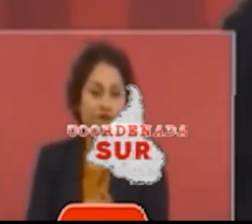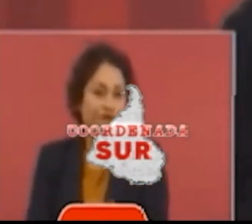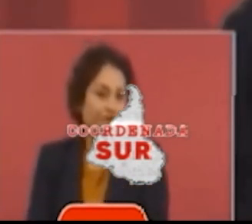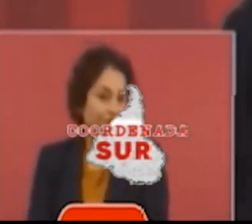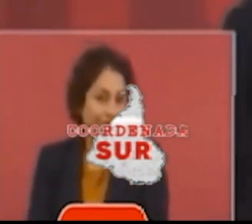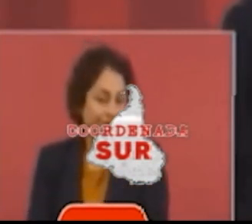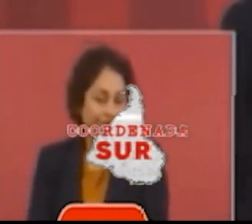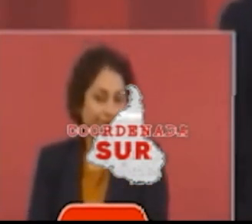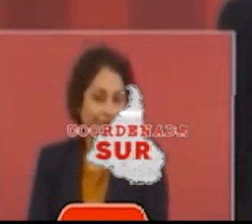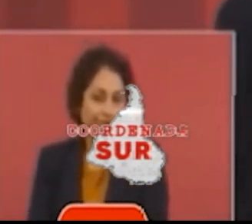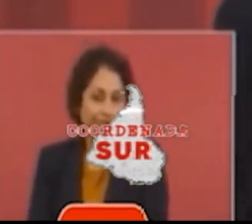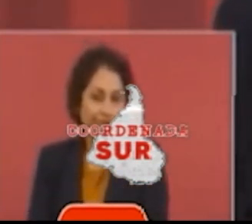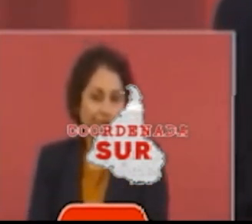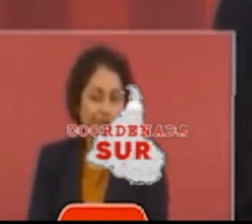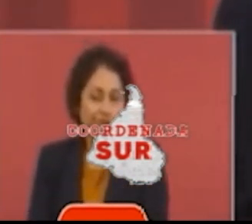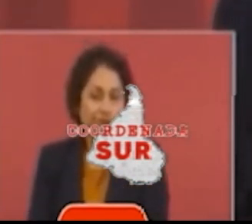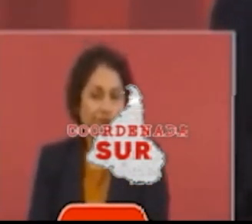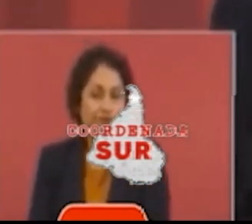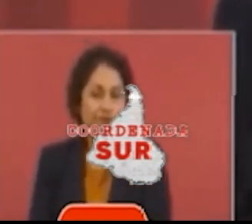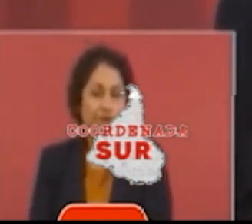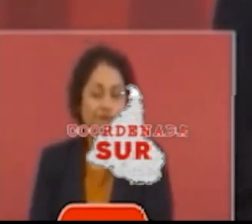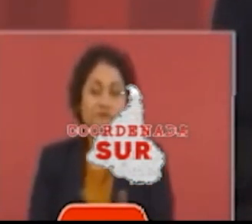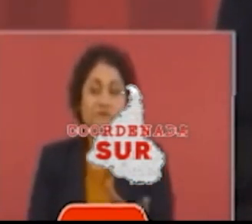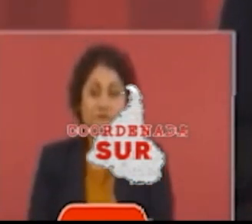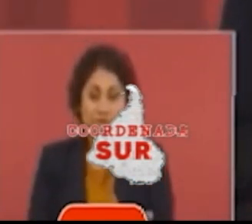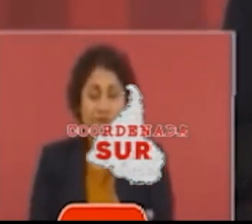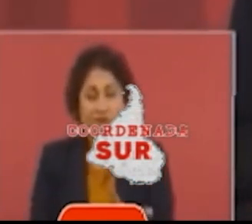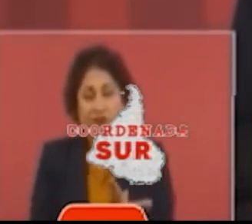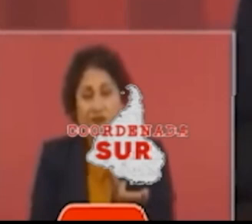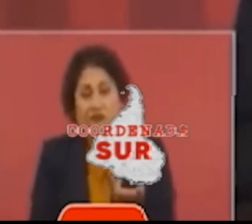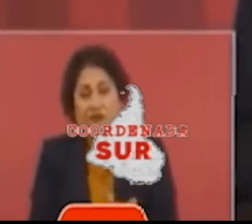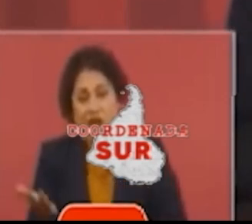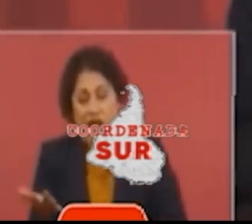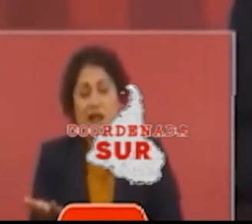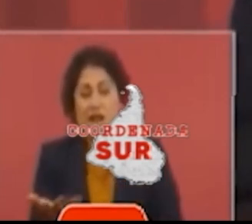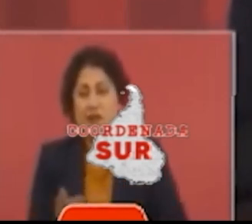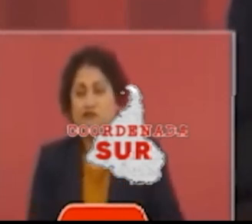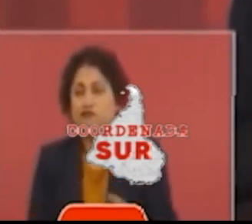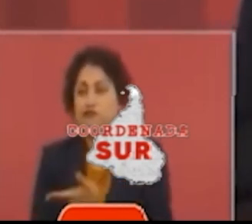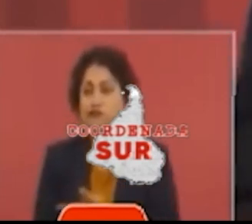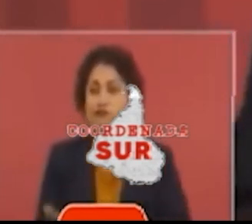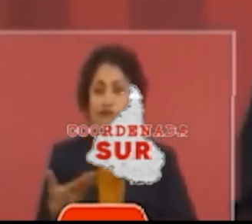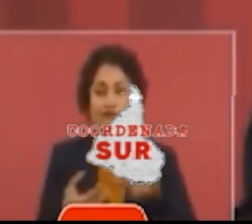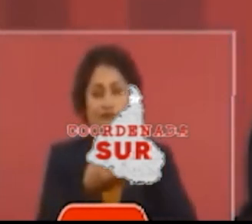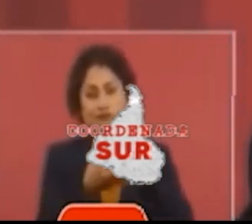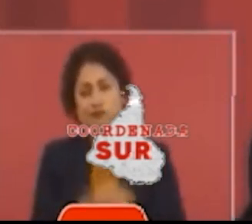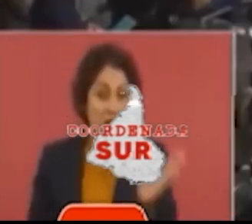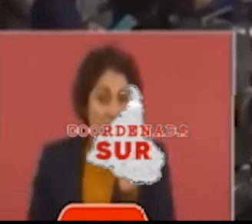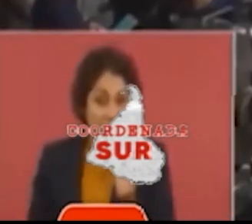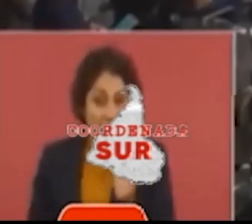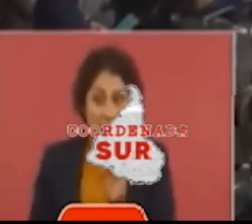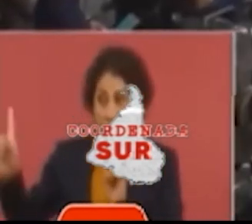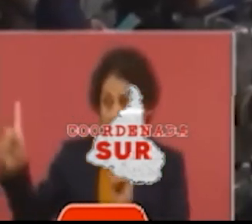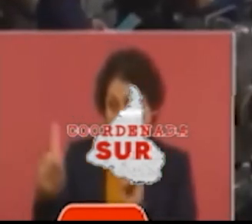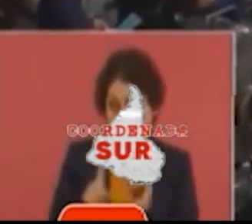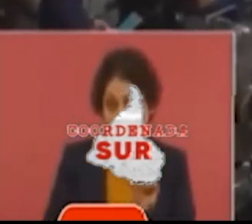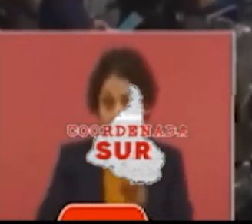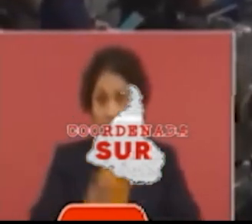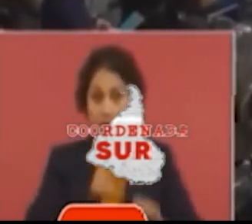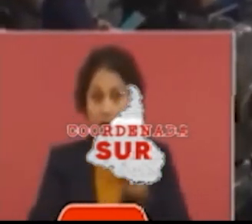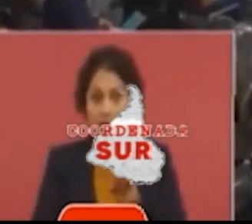pues no se va a lograr una convivencia en armonía en toda América. así lo han hecho